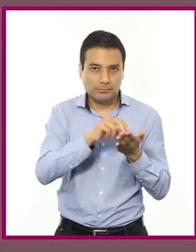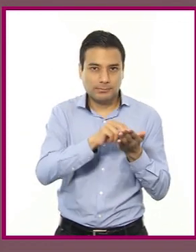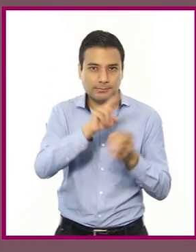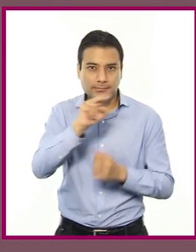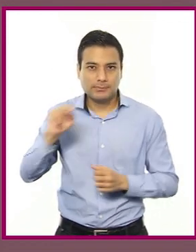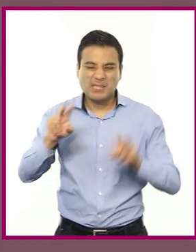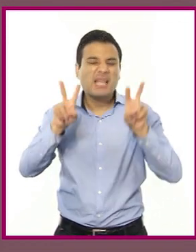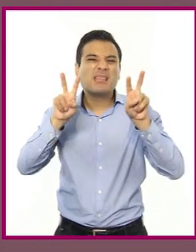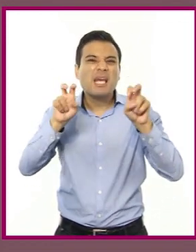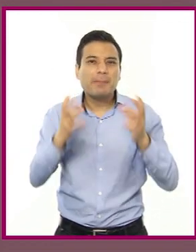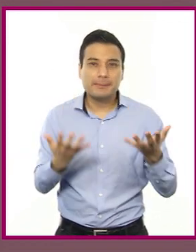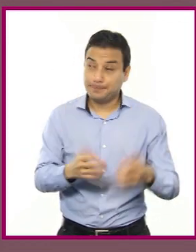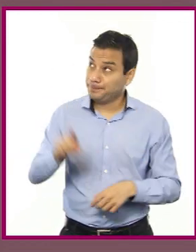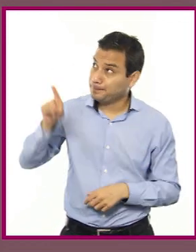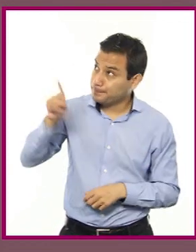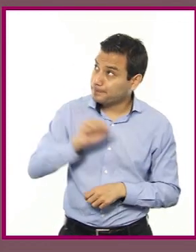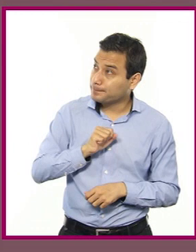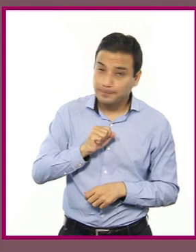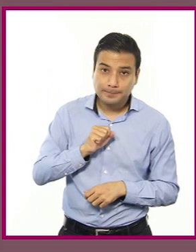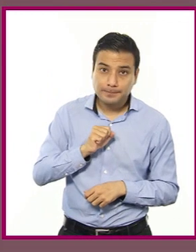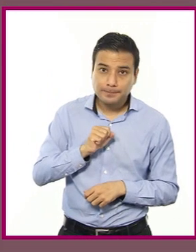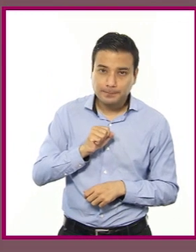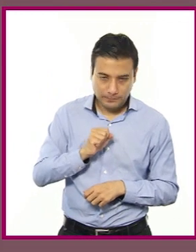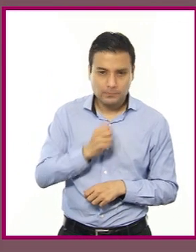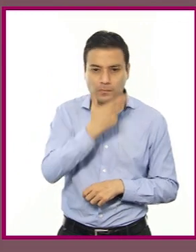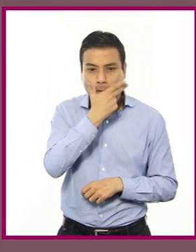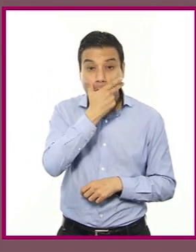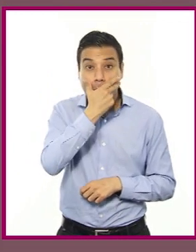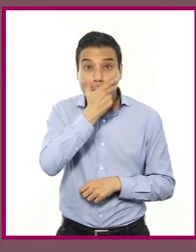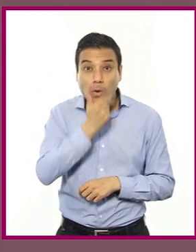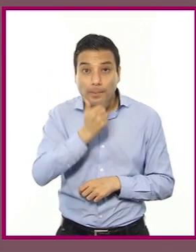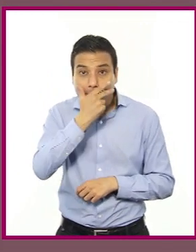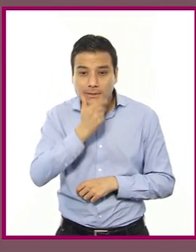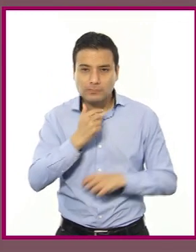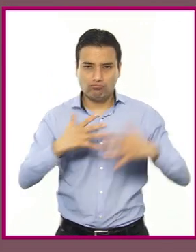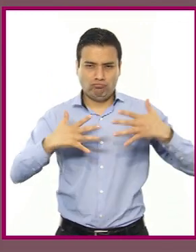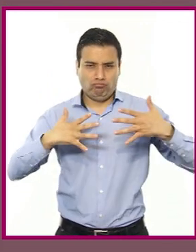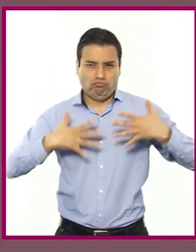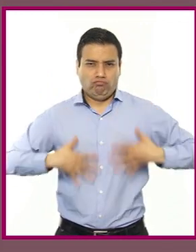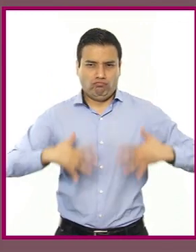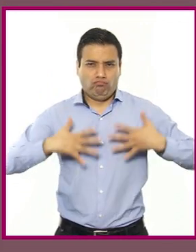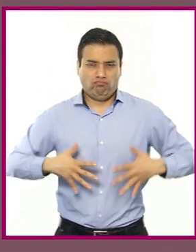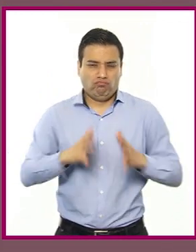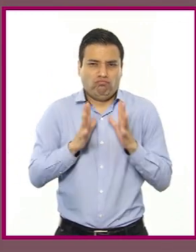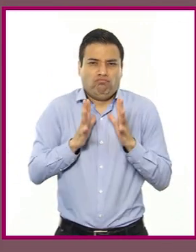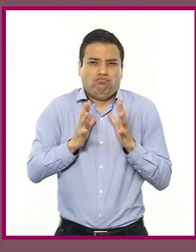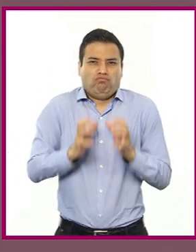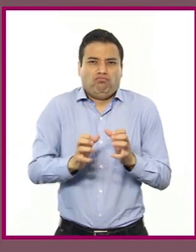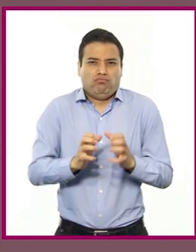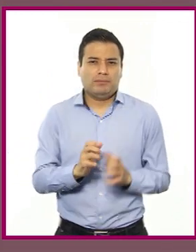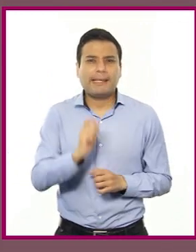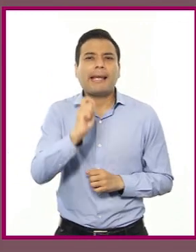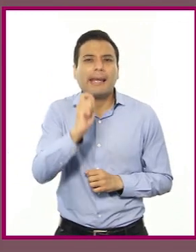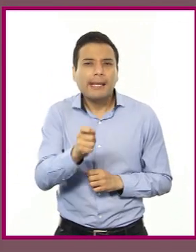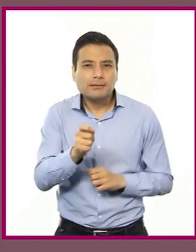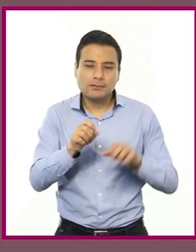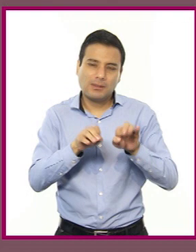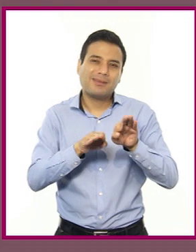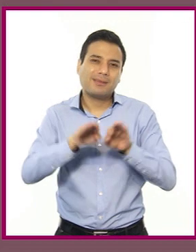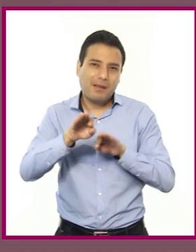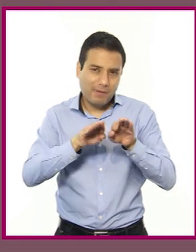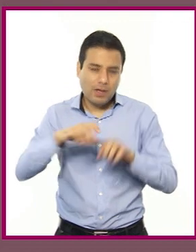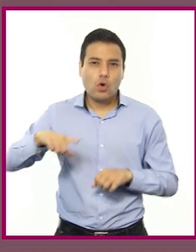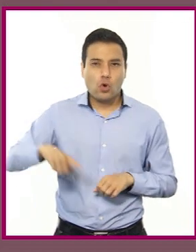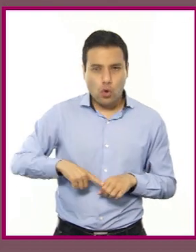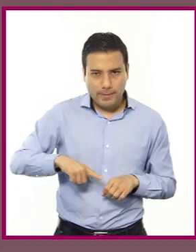El reparto de tierras, el cual muestra a hombres vestidos de traje y corbata que representan a funcionarios encargados del